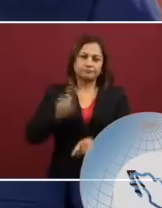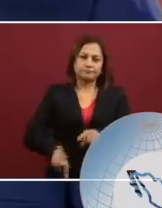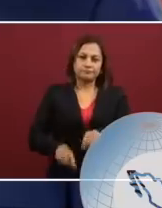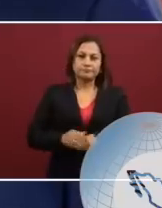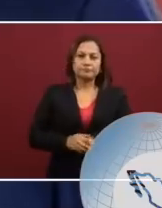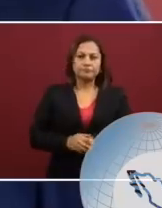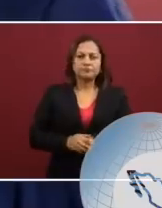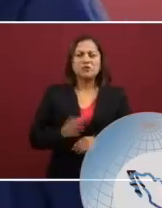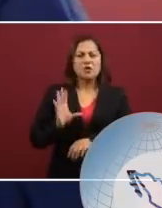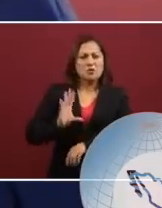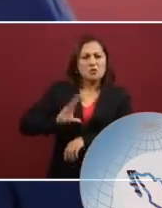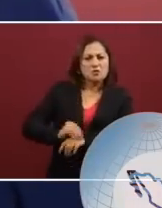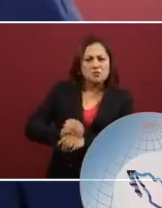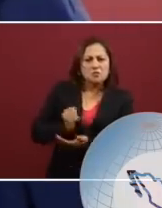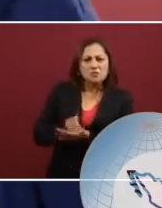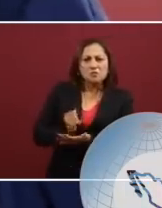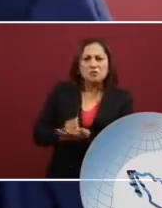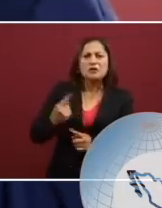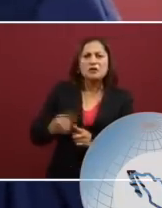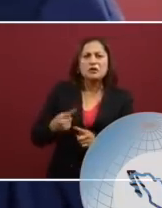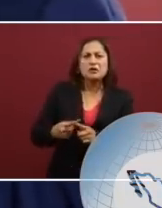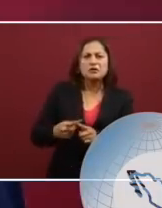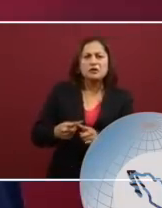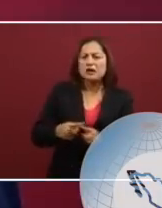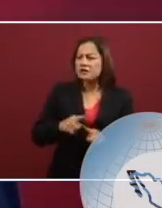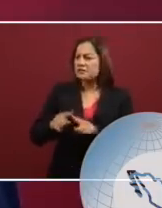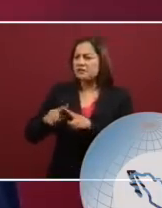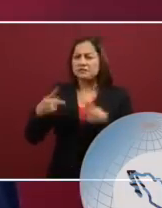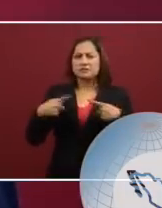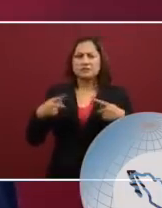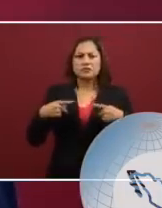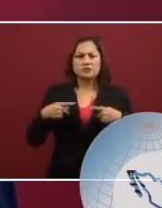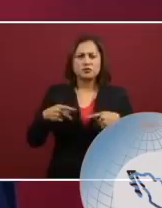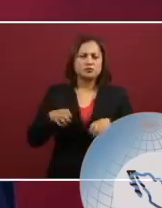los llamados grandes contribuyentes,